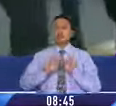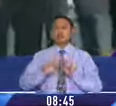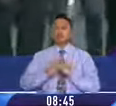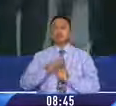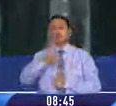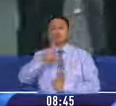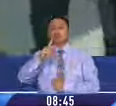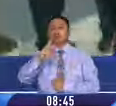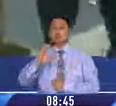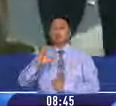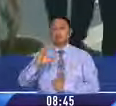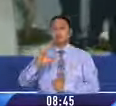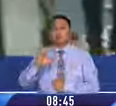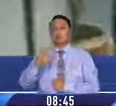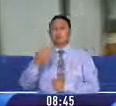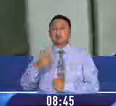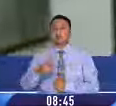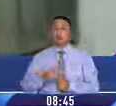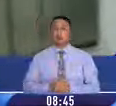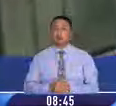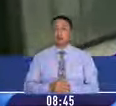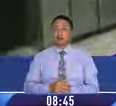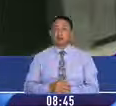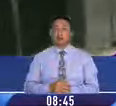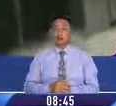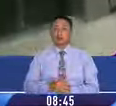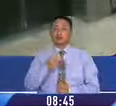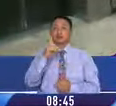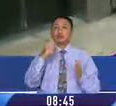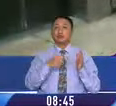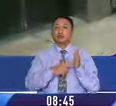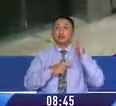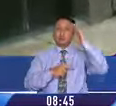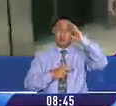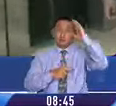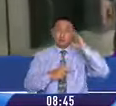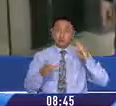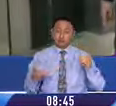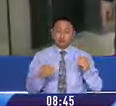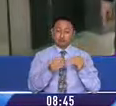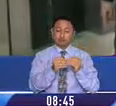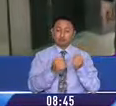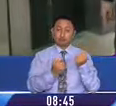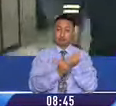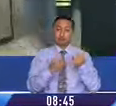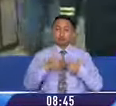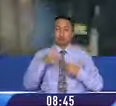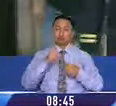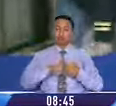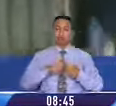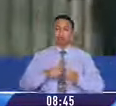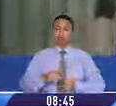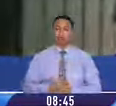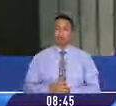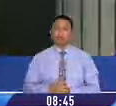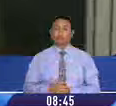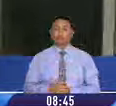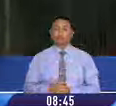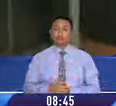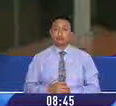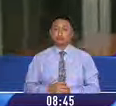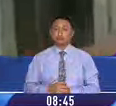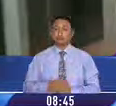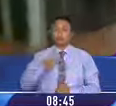policía comunitaria, también más de 1.000 policías que se suman abajo. El Metropolitano de Quito